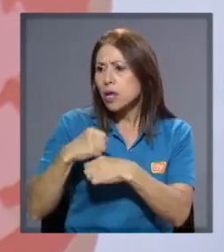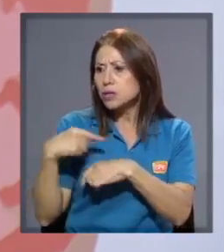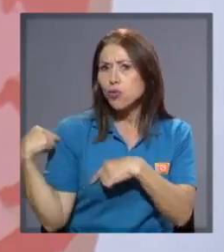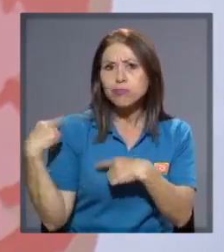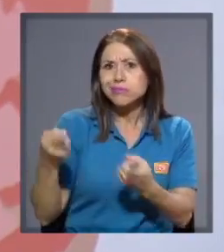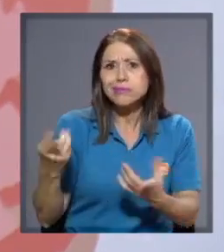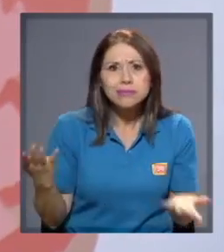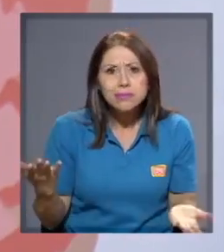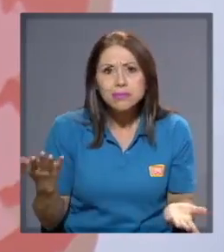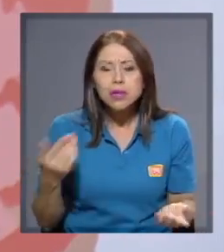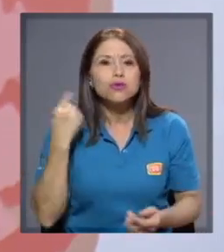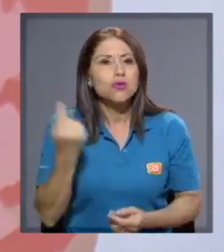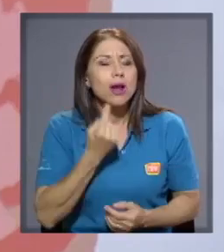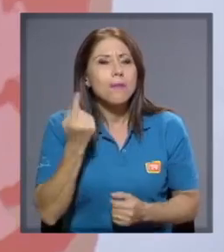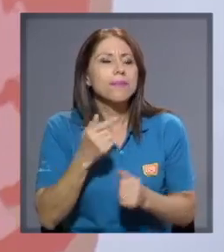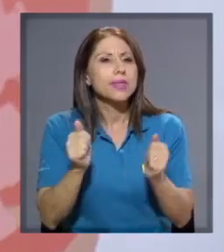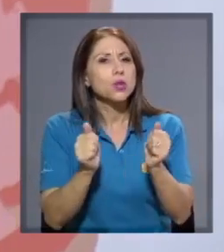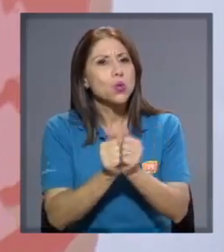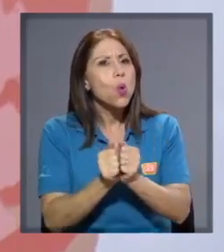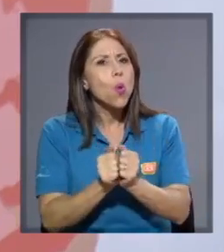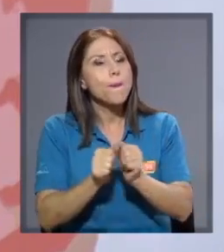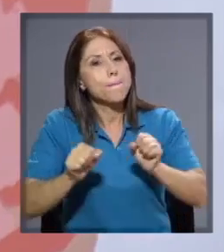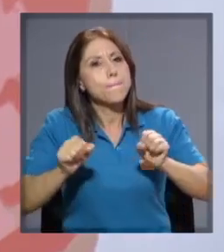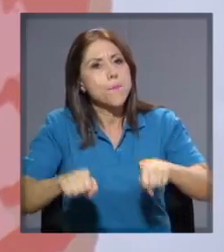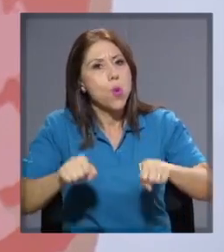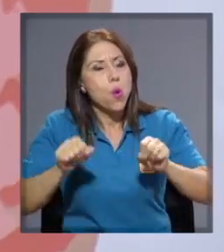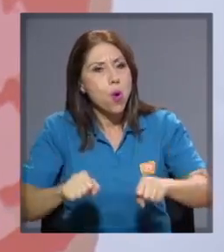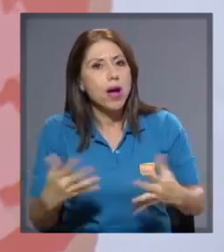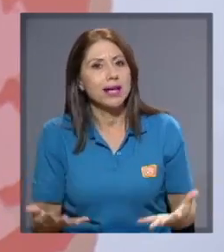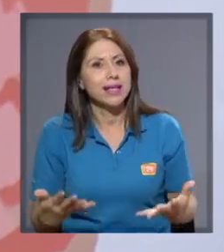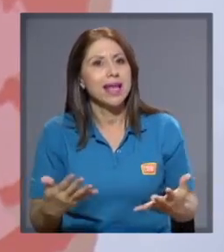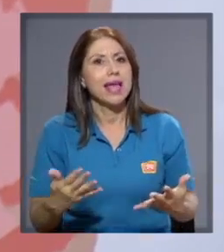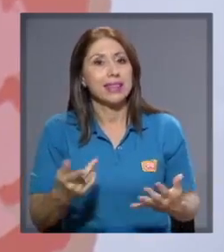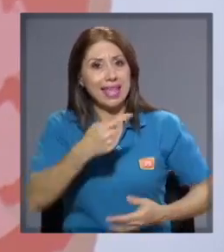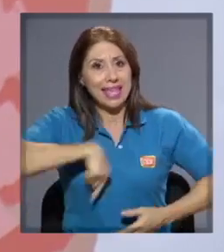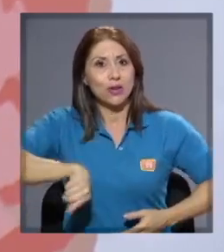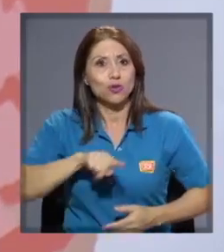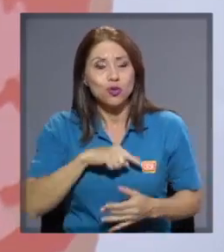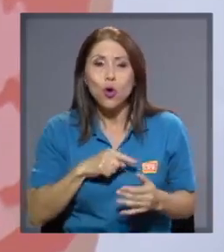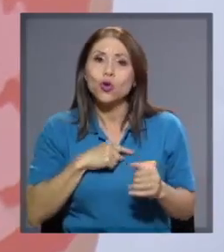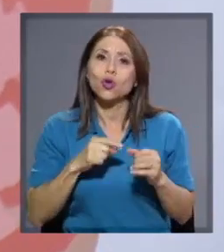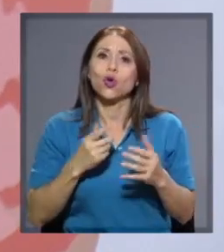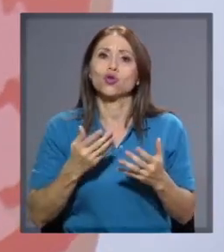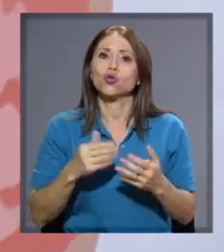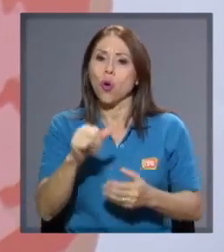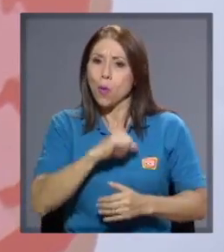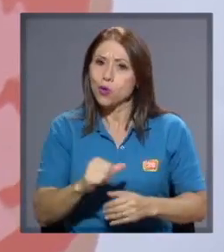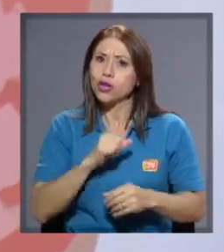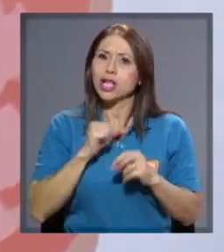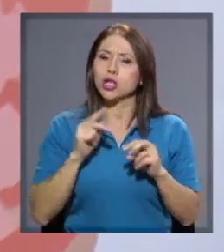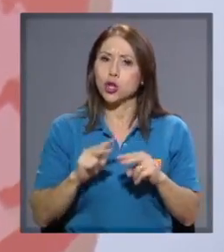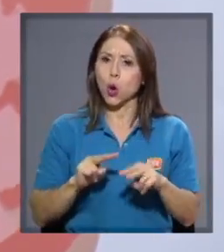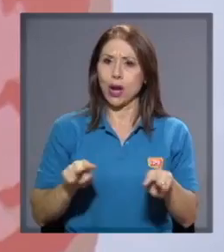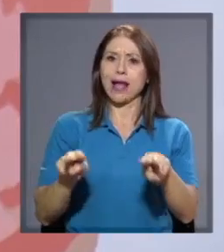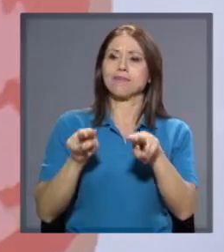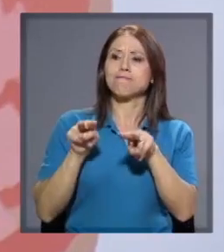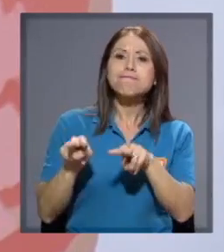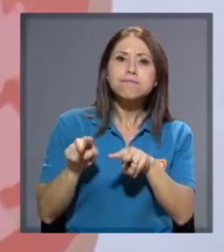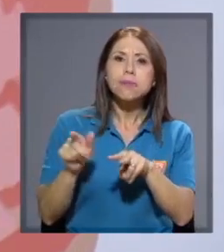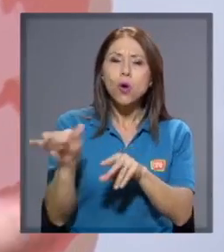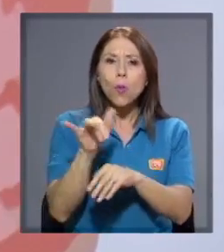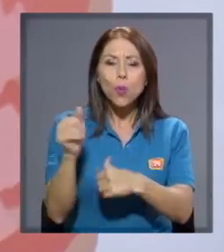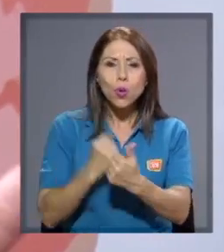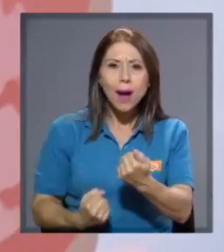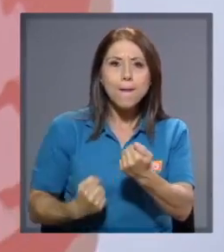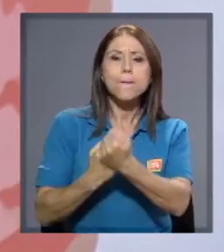pues dándoles esa posibilidad de gestar nos nosotros de manera rectora como un apoyo y